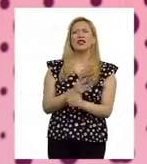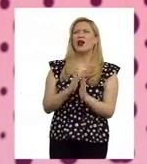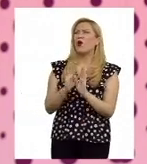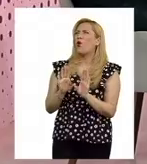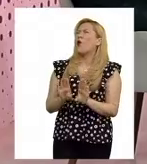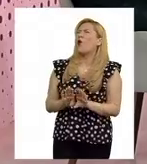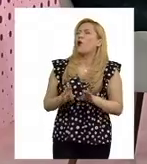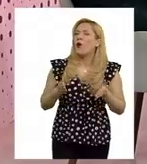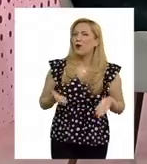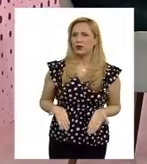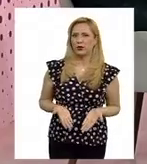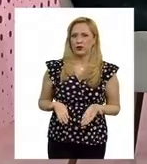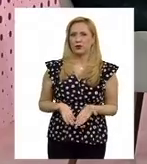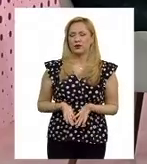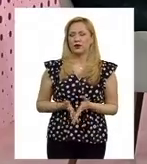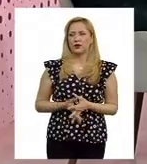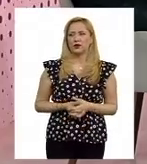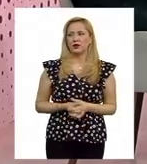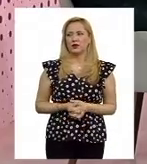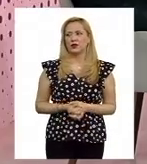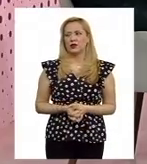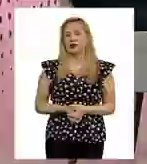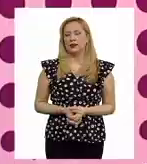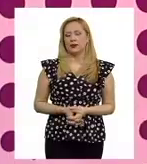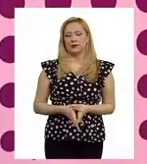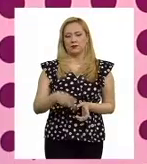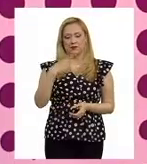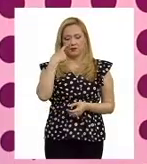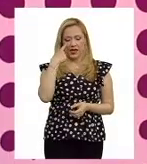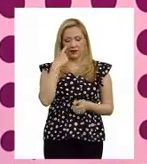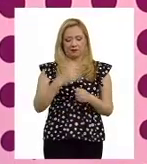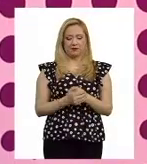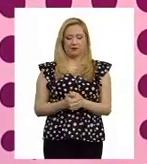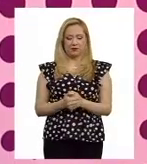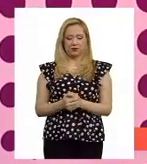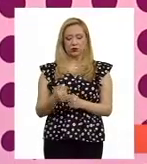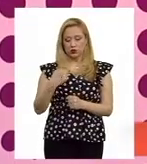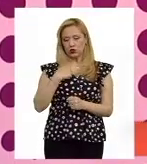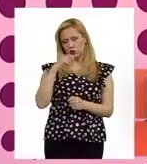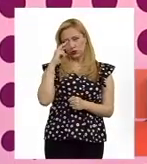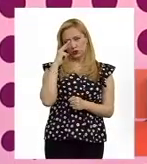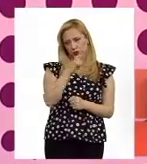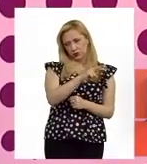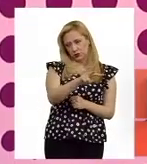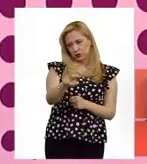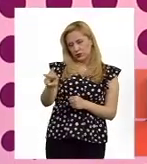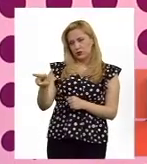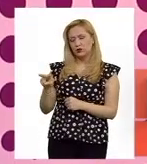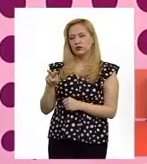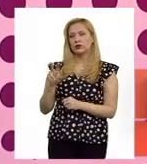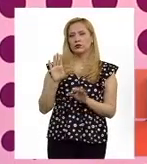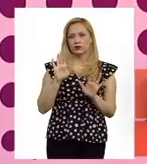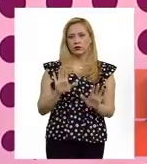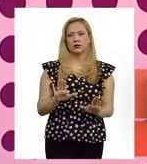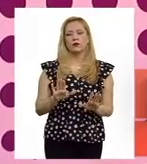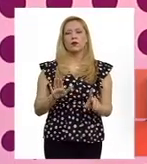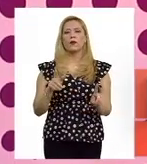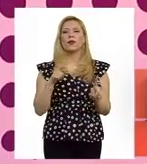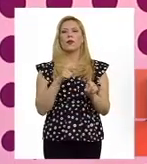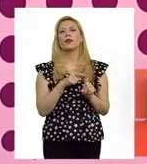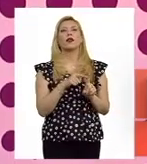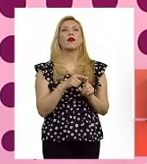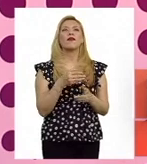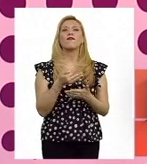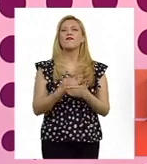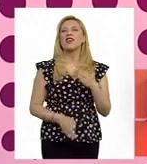ambientales? Pues mira, yo lo que veo es que, y vuelvo un poco al punto de la